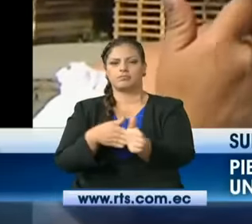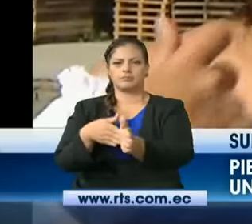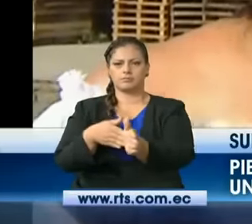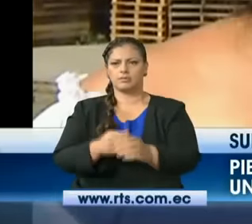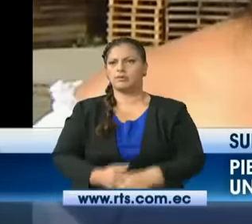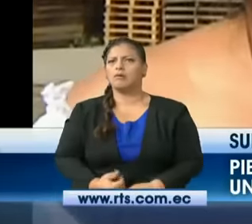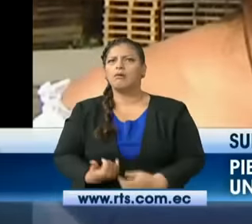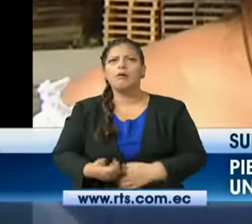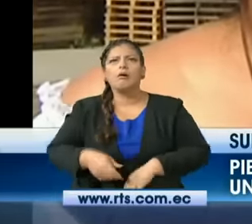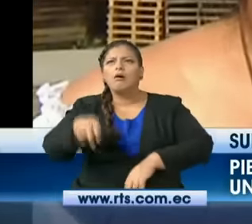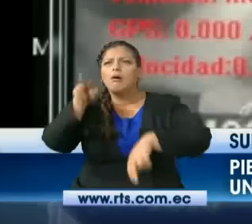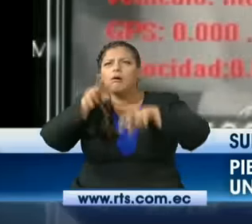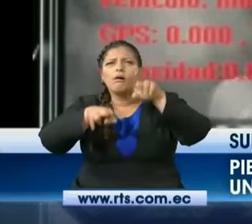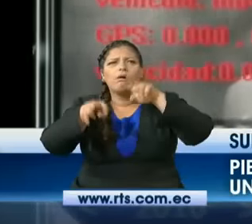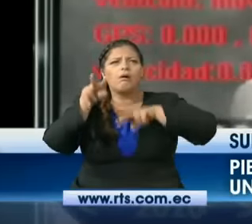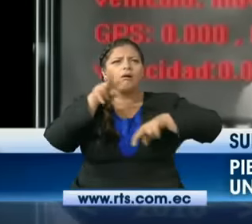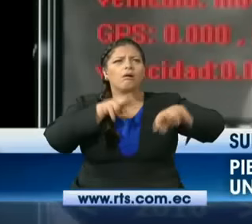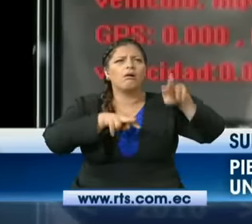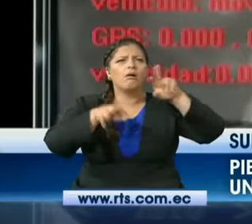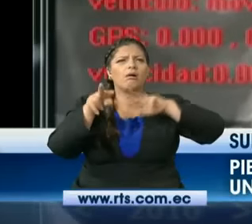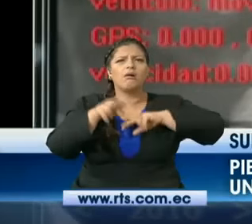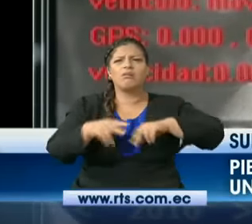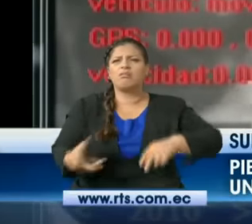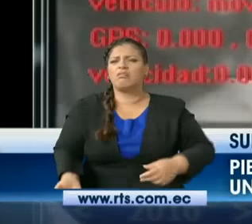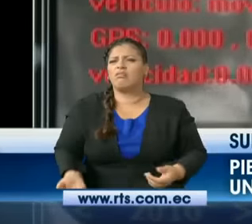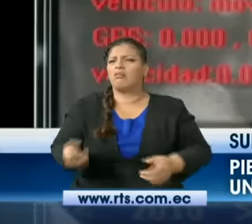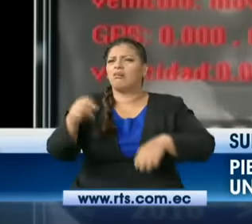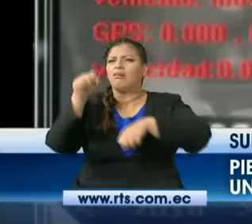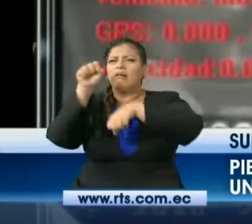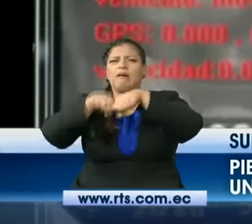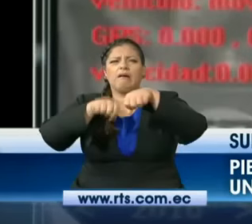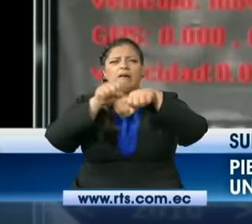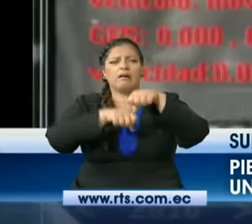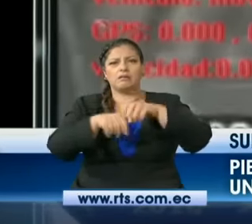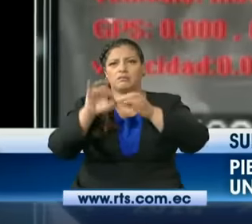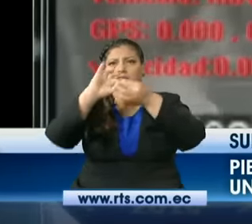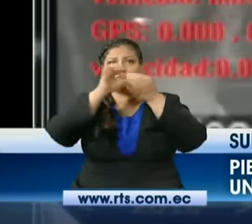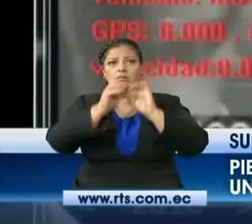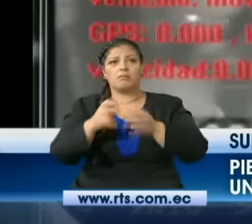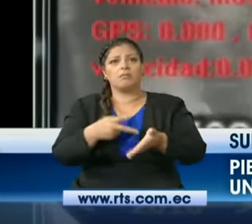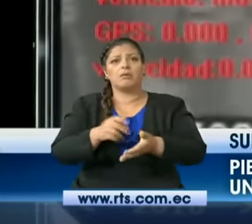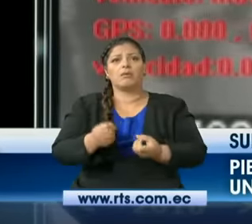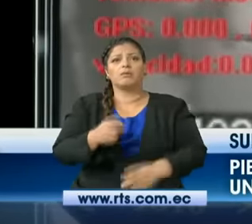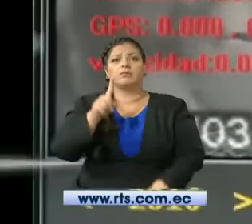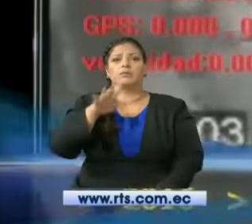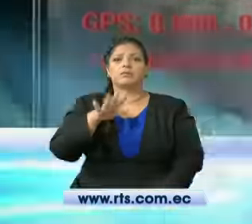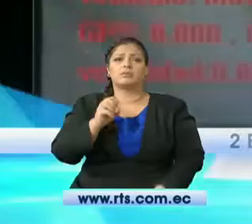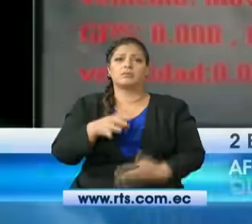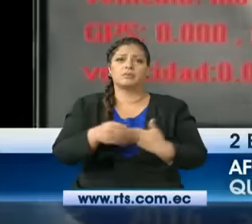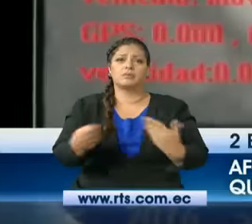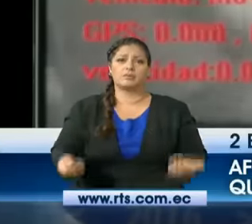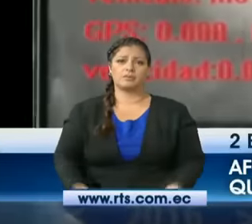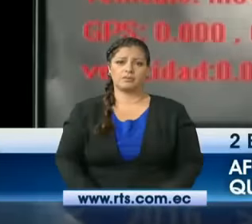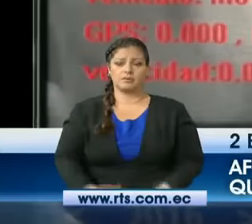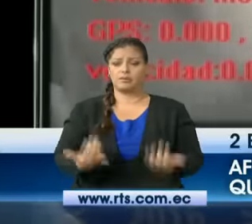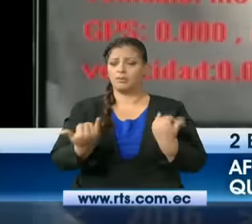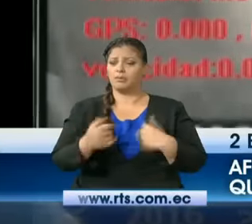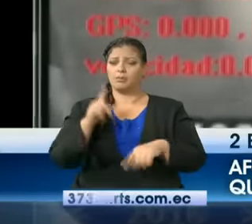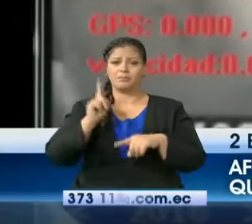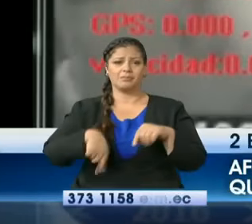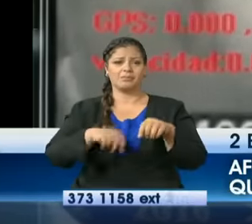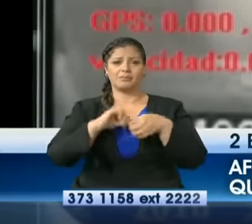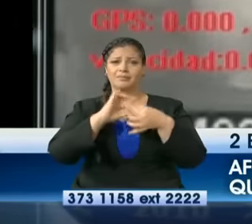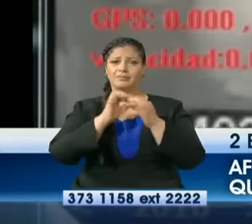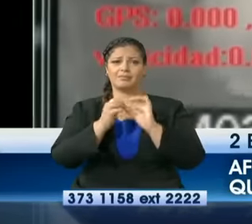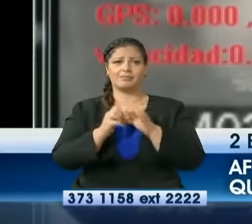parabrisas son $650, sin contar todavía los ventanales del costado y la puerta que está dañada también. Aparte de que hoy ya no laboran, mañana tampoco porque los vidrios se